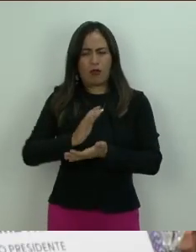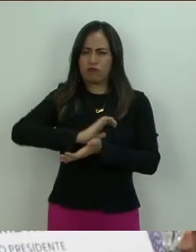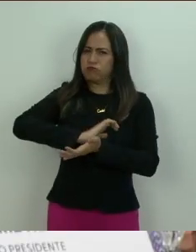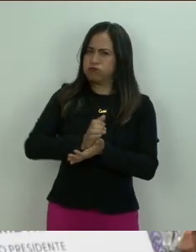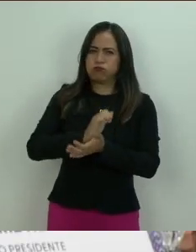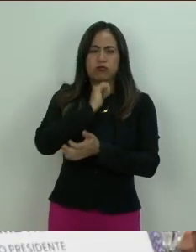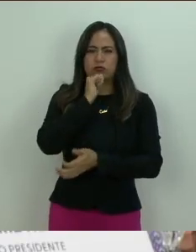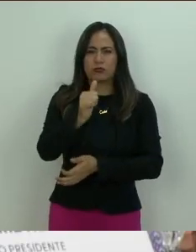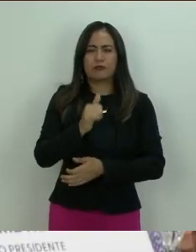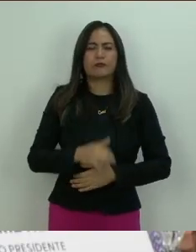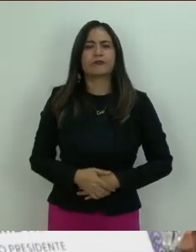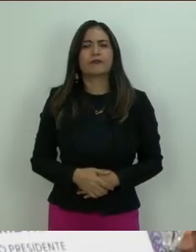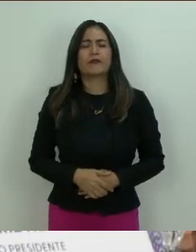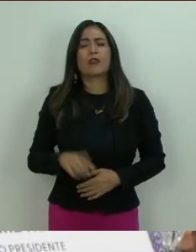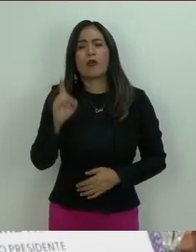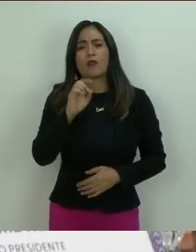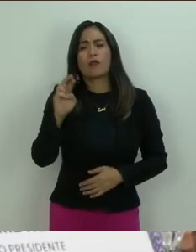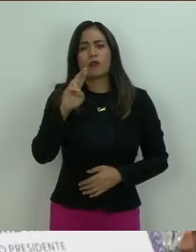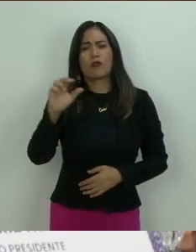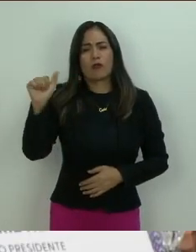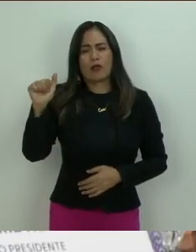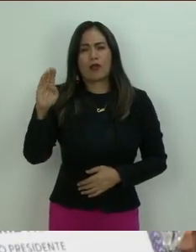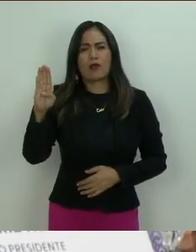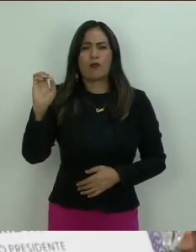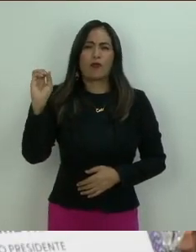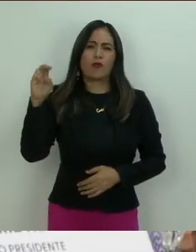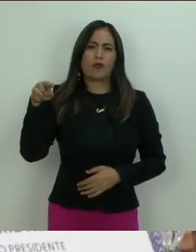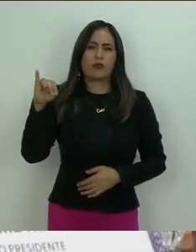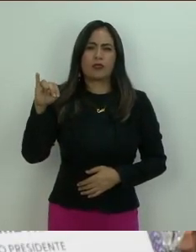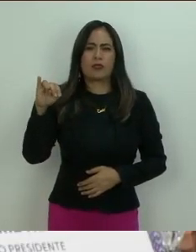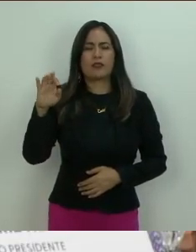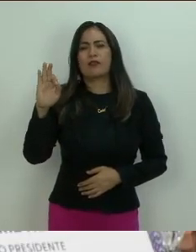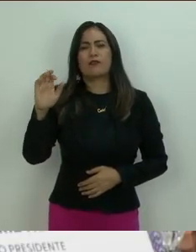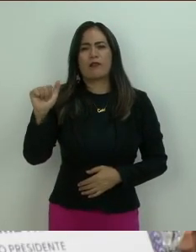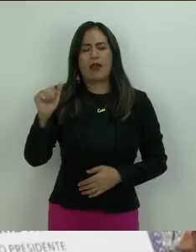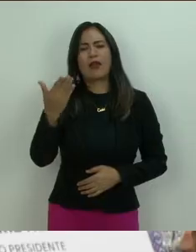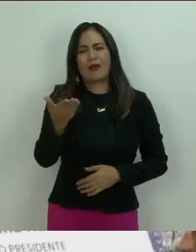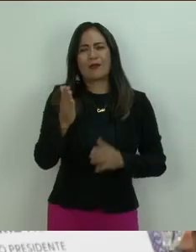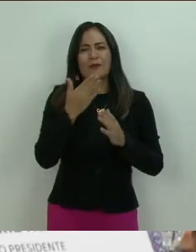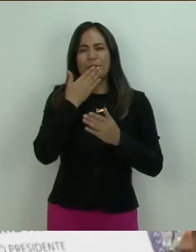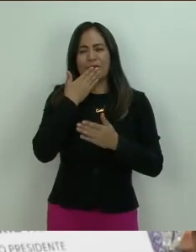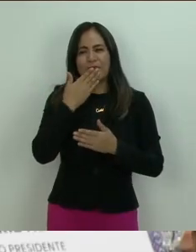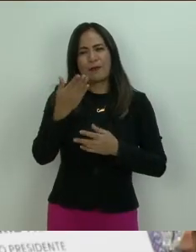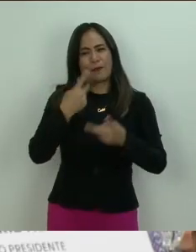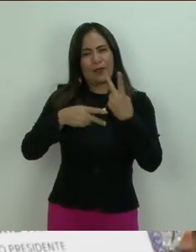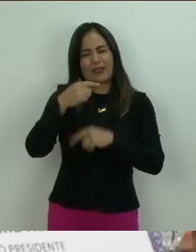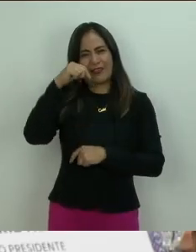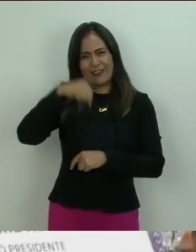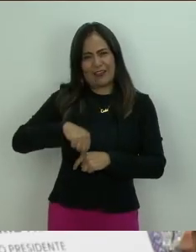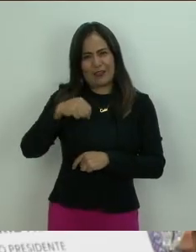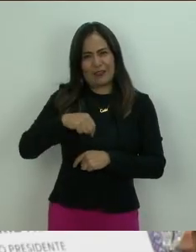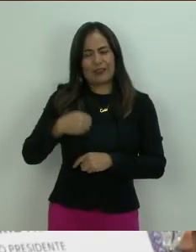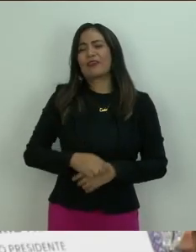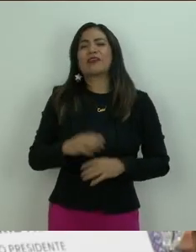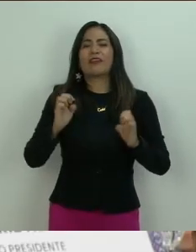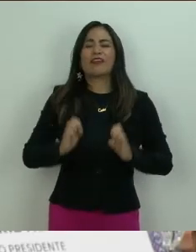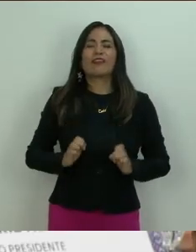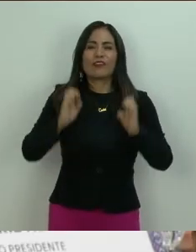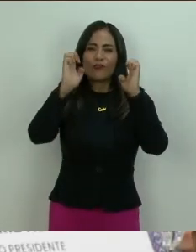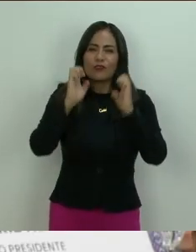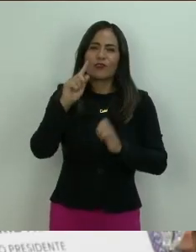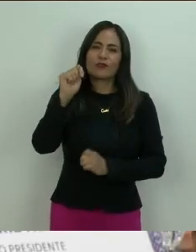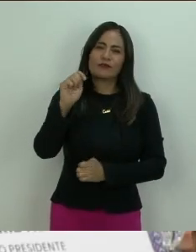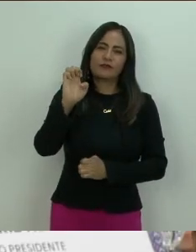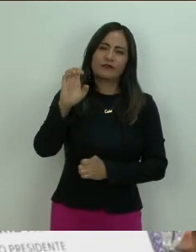discriminación. La doctora Bonifaz, le damos la más cordial bienvenida a esta Casa de la Justicia